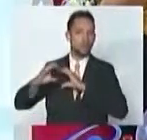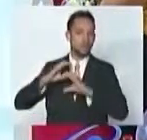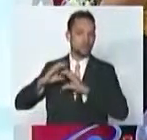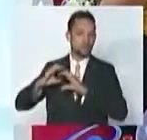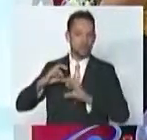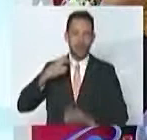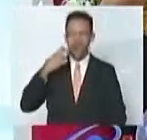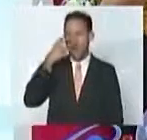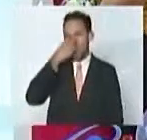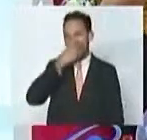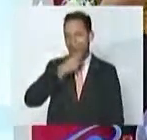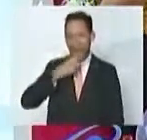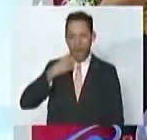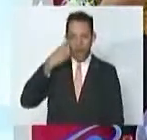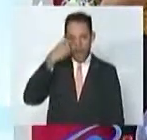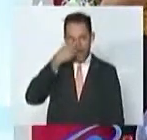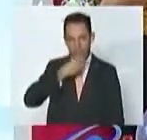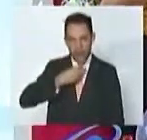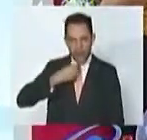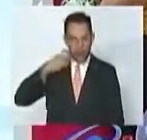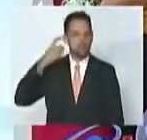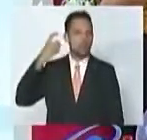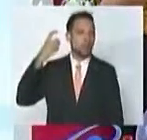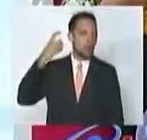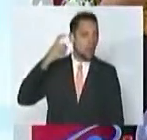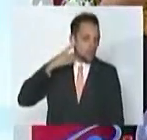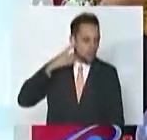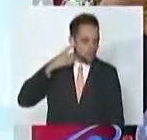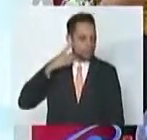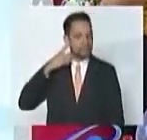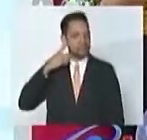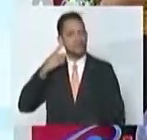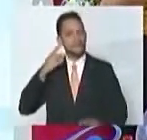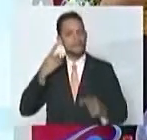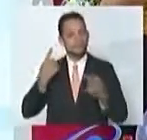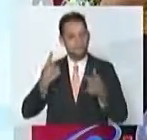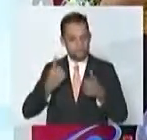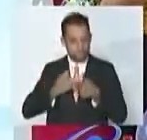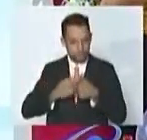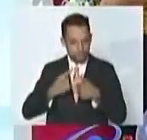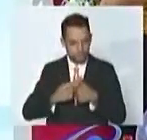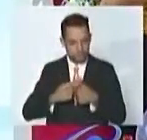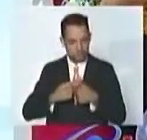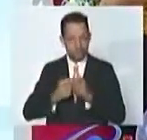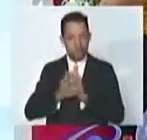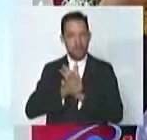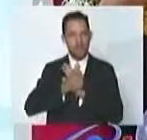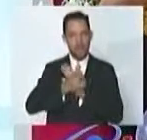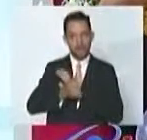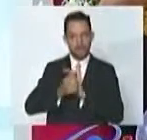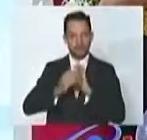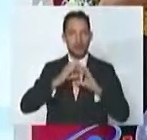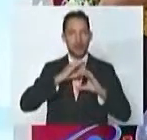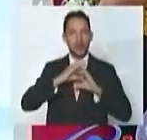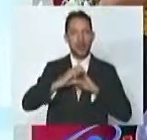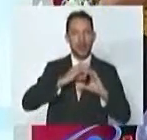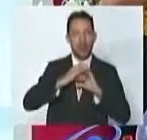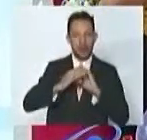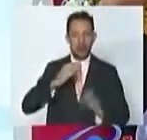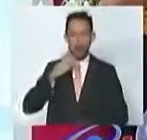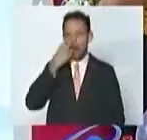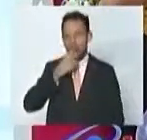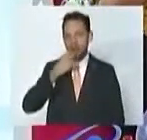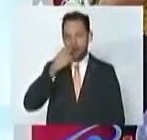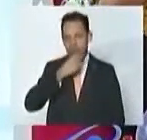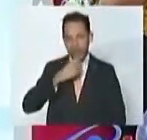Tiene muchas áreas de trabajo, que son todas las habilidades comunicativas, que sería el habla, la